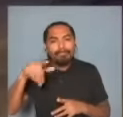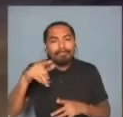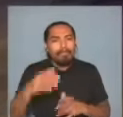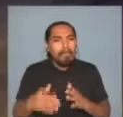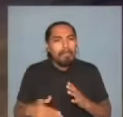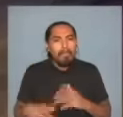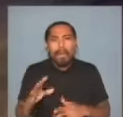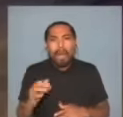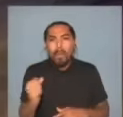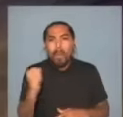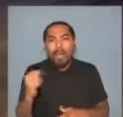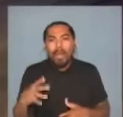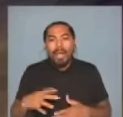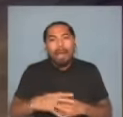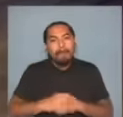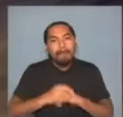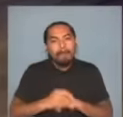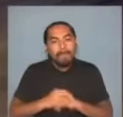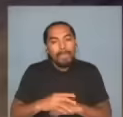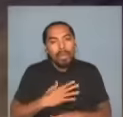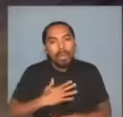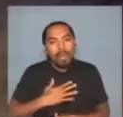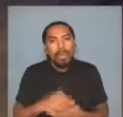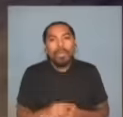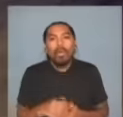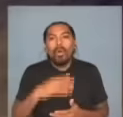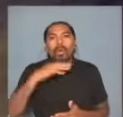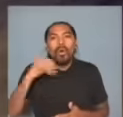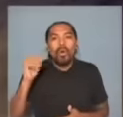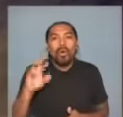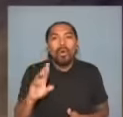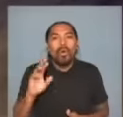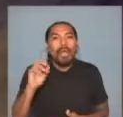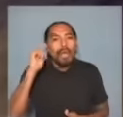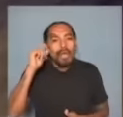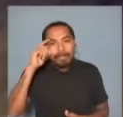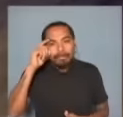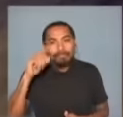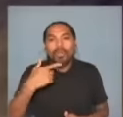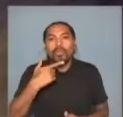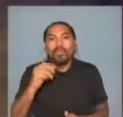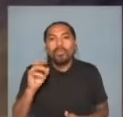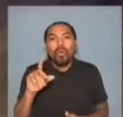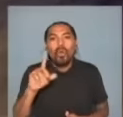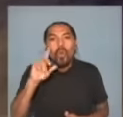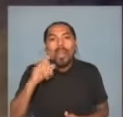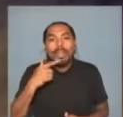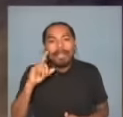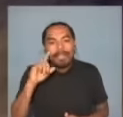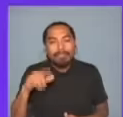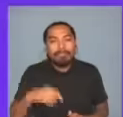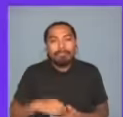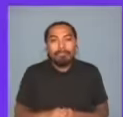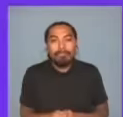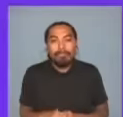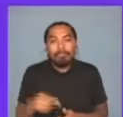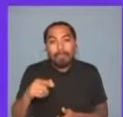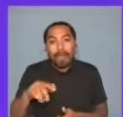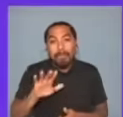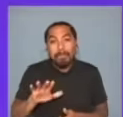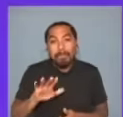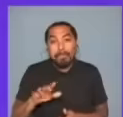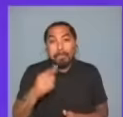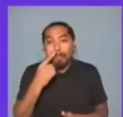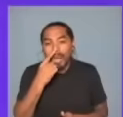todo, Jorgito Solís, que esta mañana falleció a las 5 aproximadamente de la mañana. Realmente